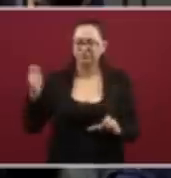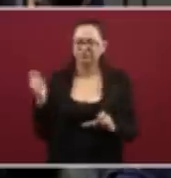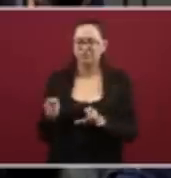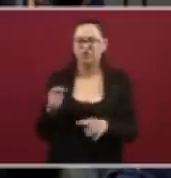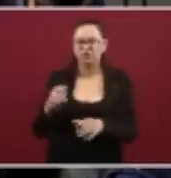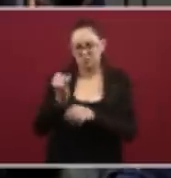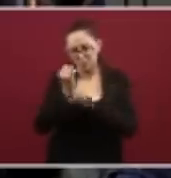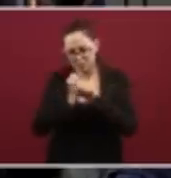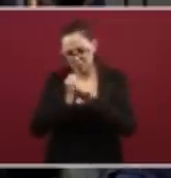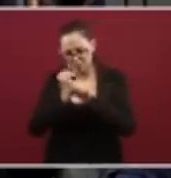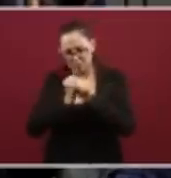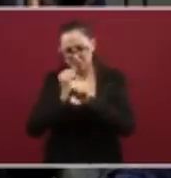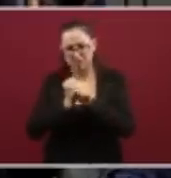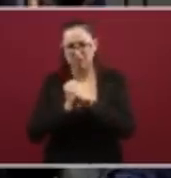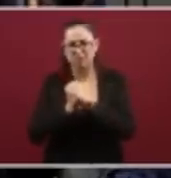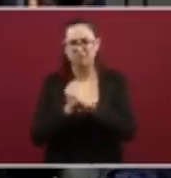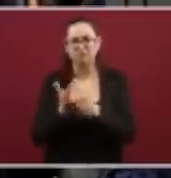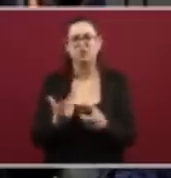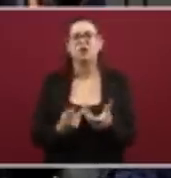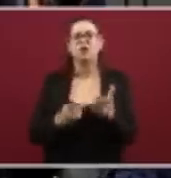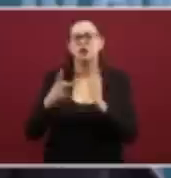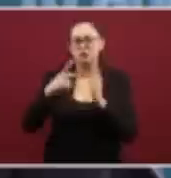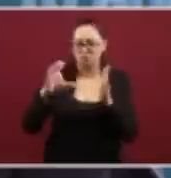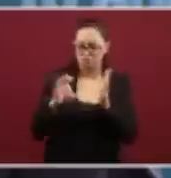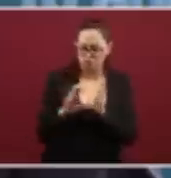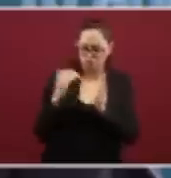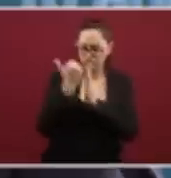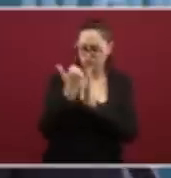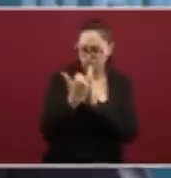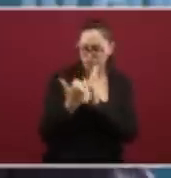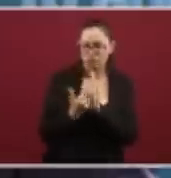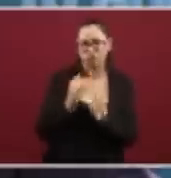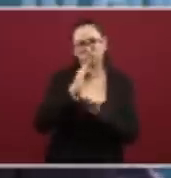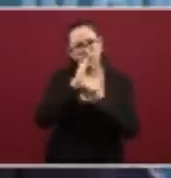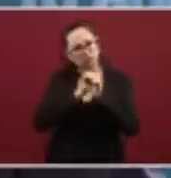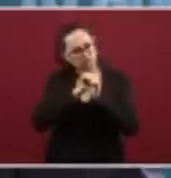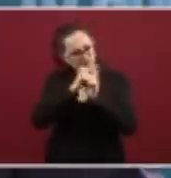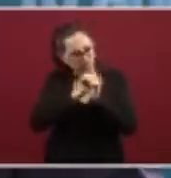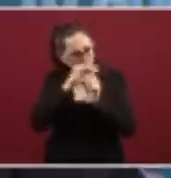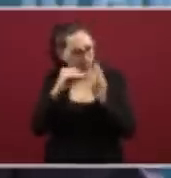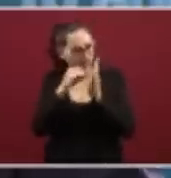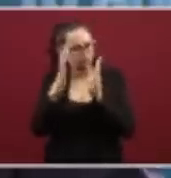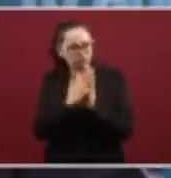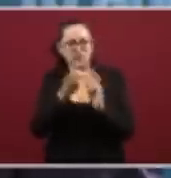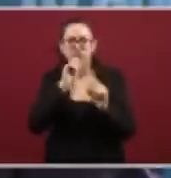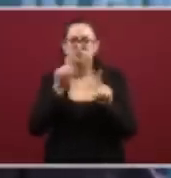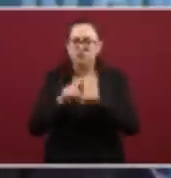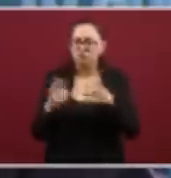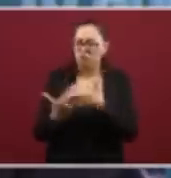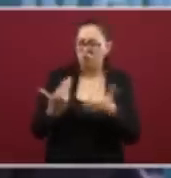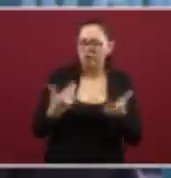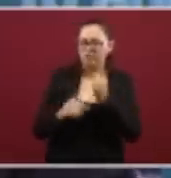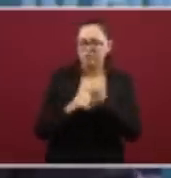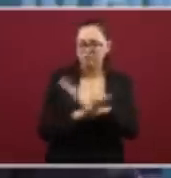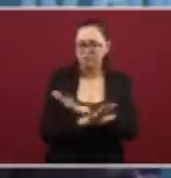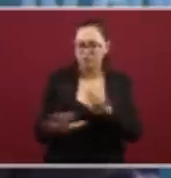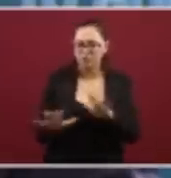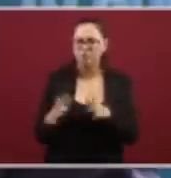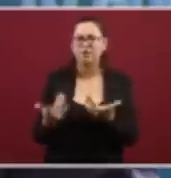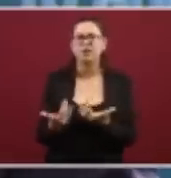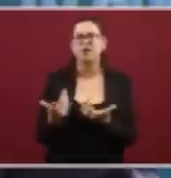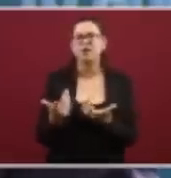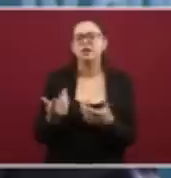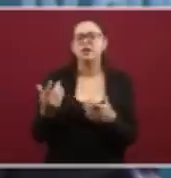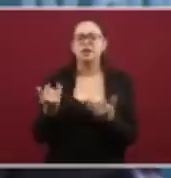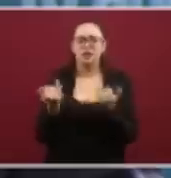investigación se hizo un protocolo de investigación se hicieron informes preliminares se nombró una comisión